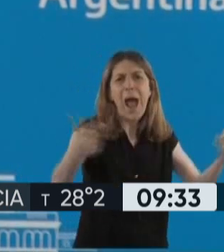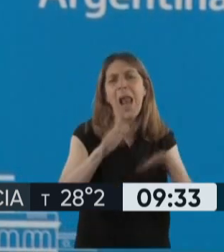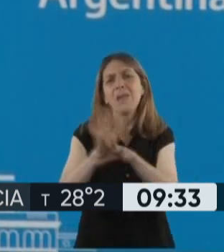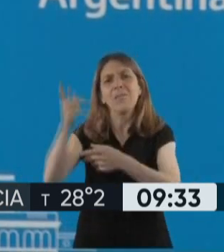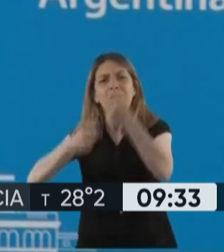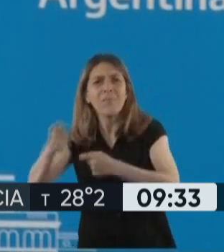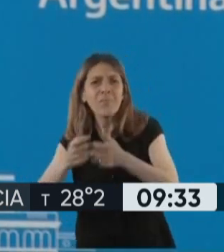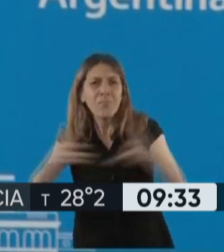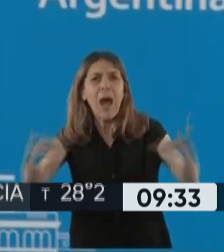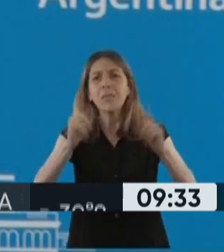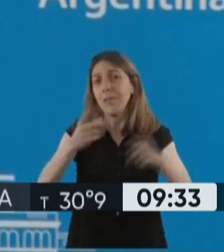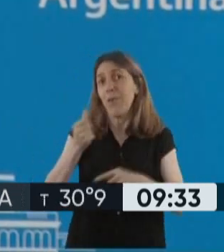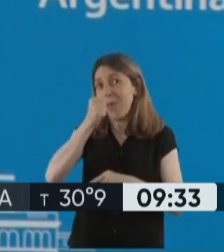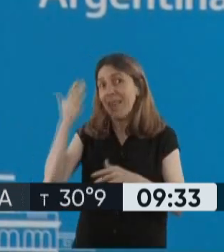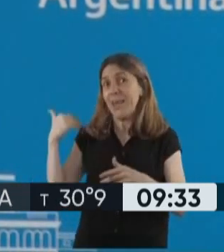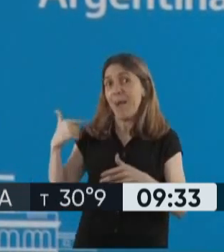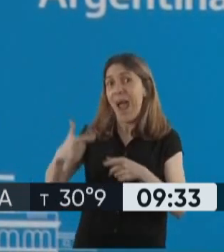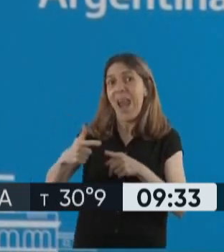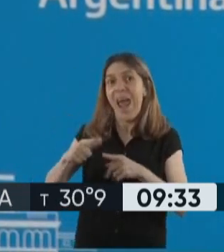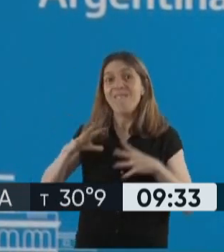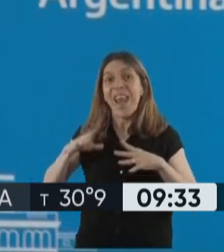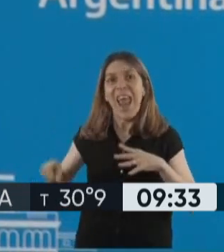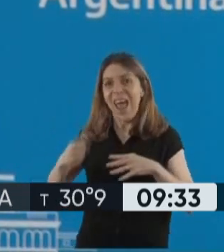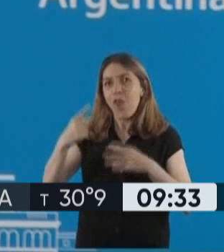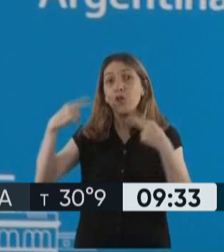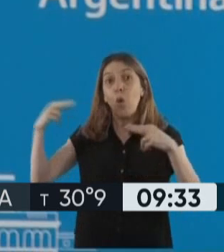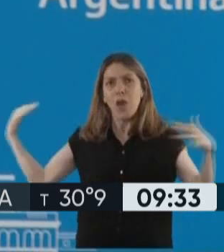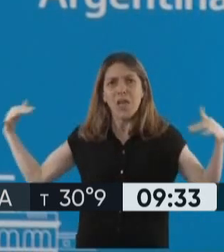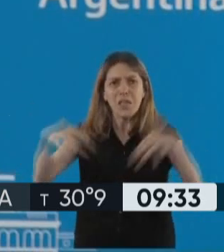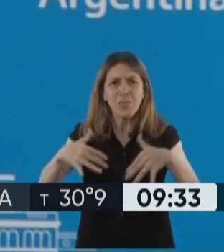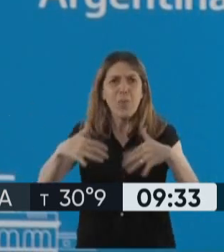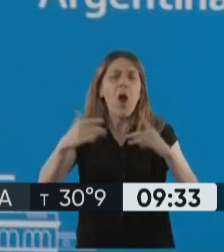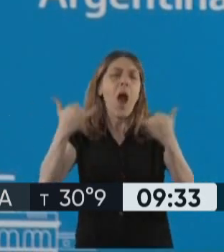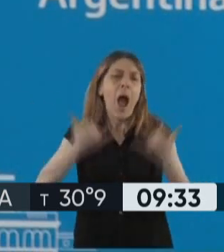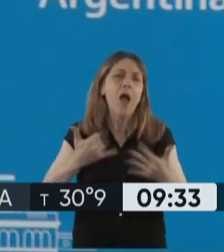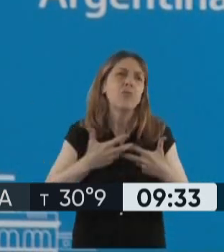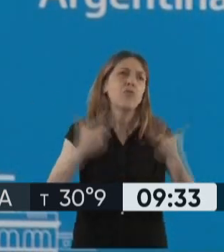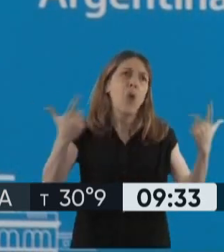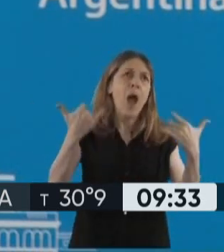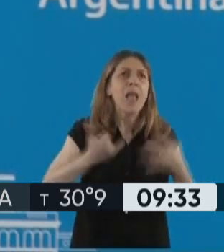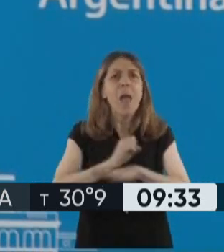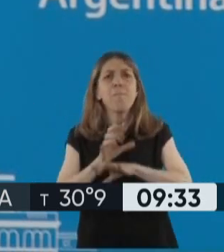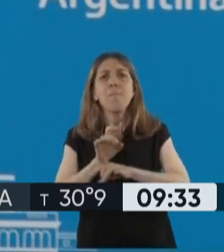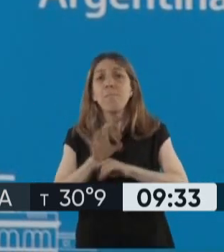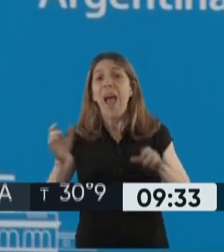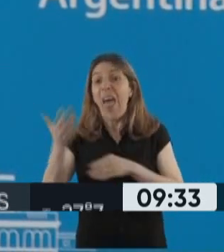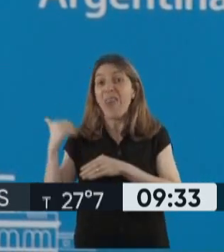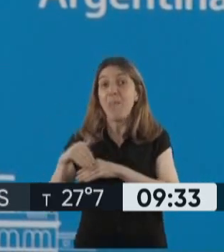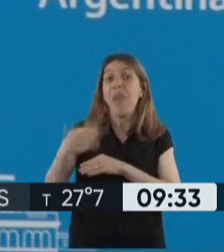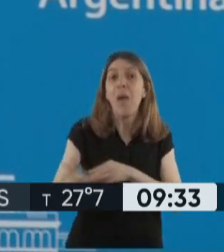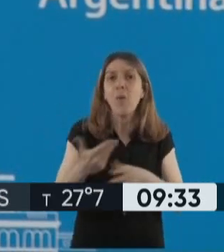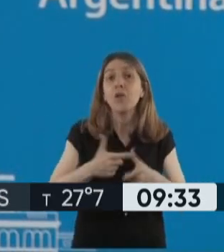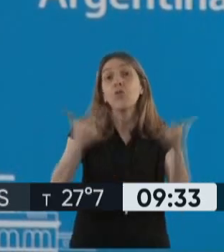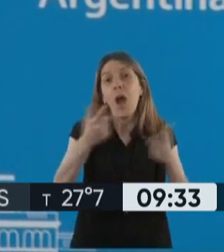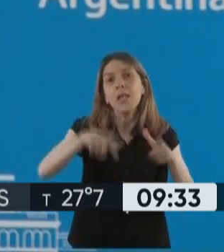sucedió el fin de semana largo pasado con respecto al turismo no es solamente la cantidad de gente que por suerte después de la pandemia pudo volver a